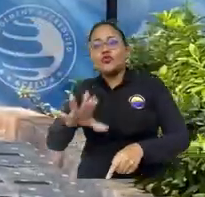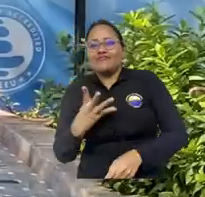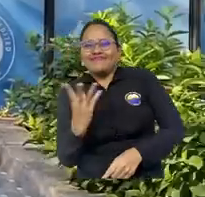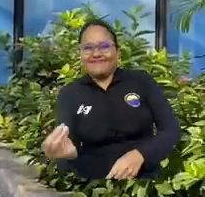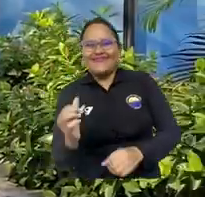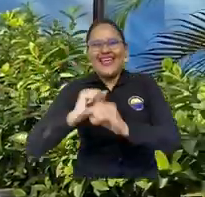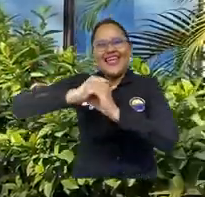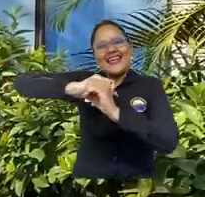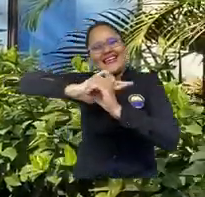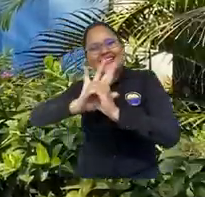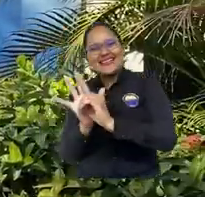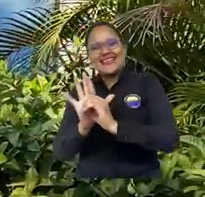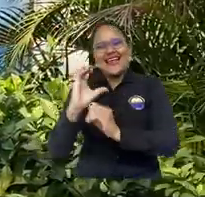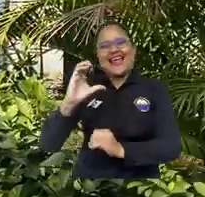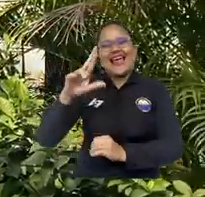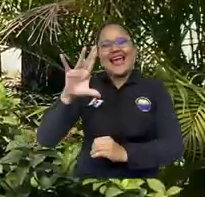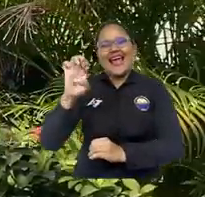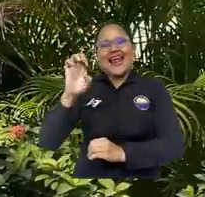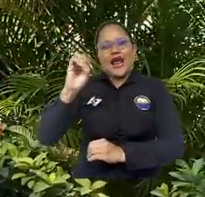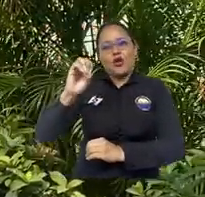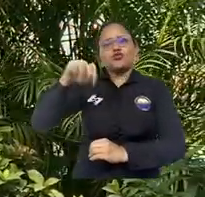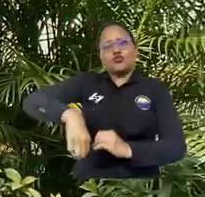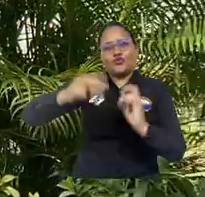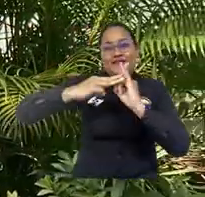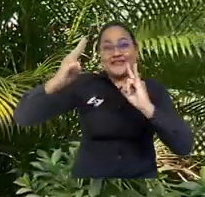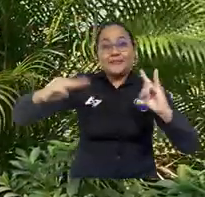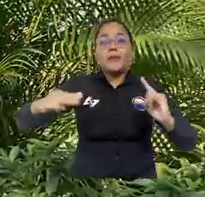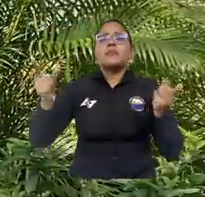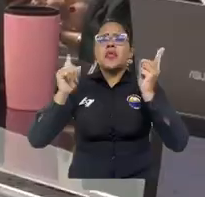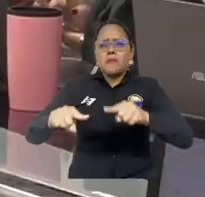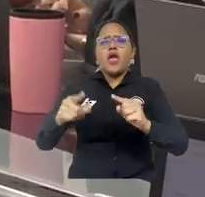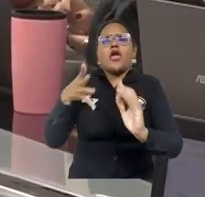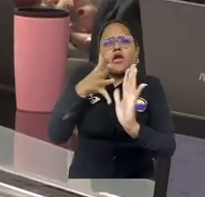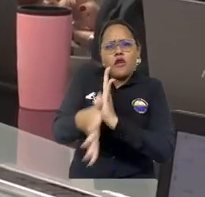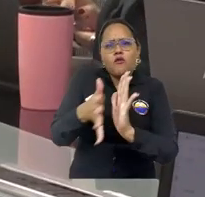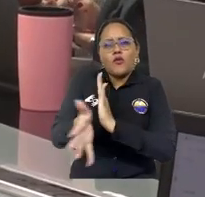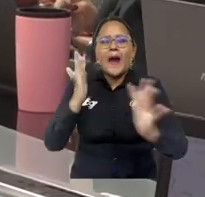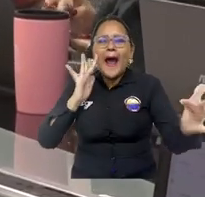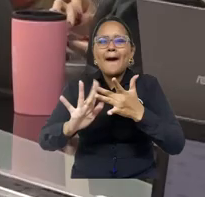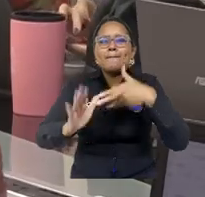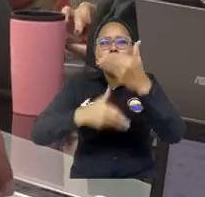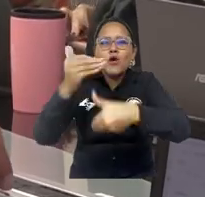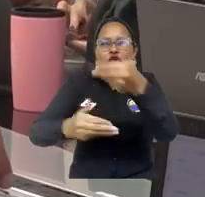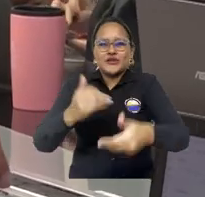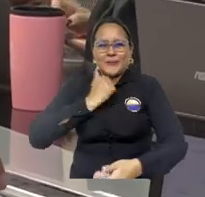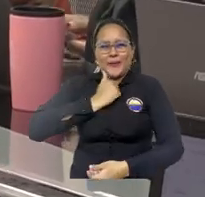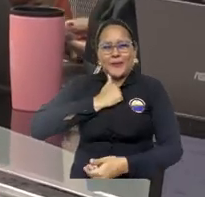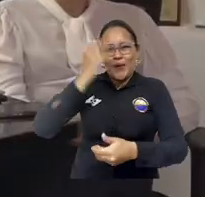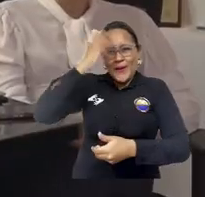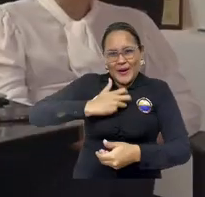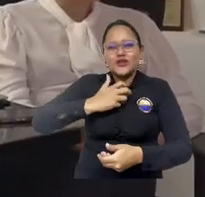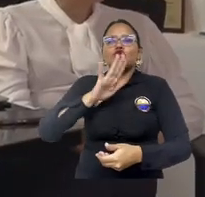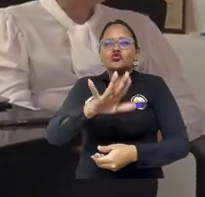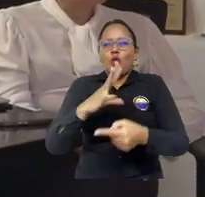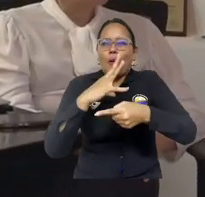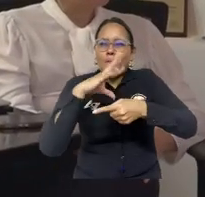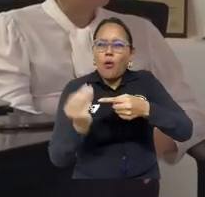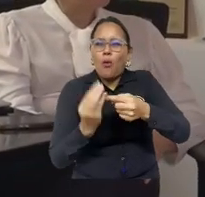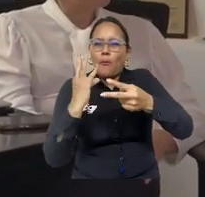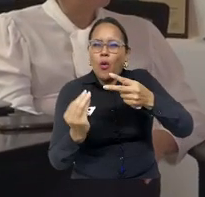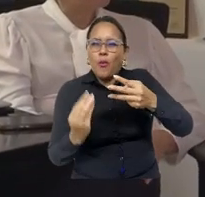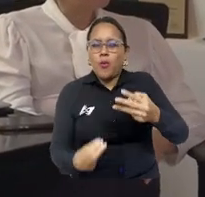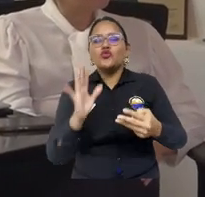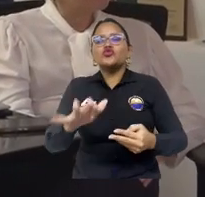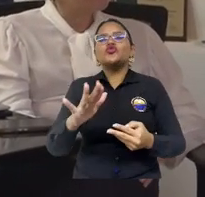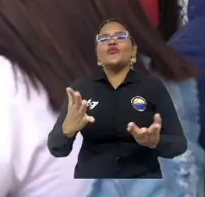El Centro para la Regionalización de la Educación y las Oportunidades, CREO, también entregó informe para el proceso de autoevaluación del programa por